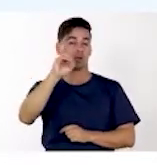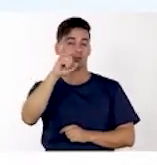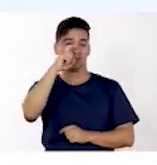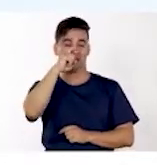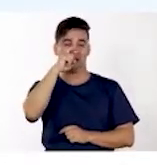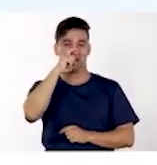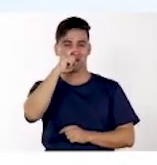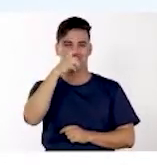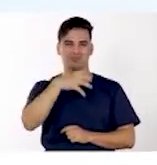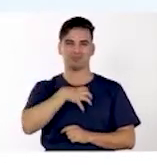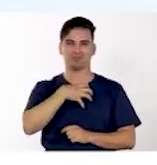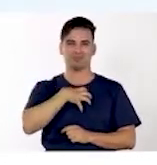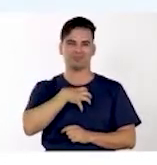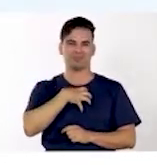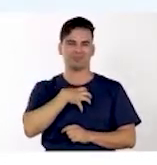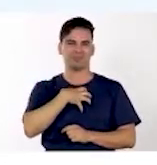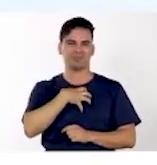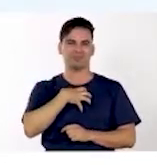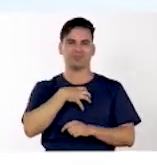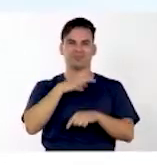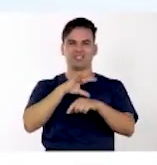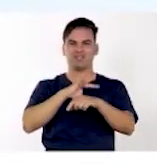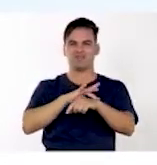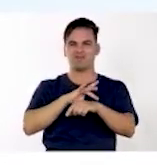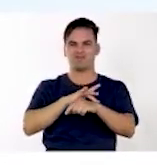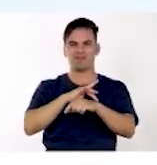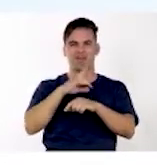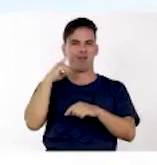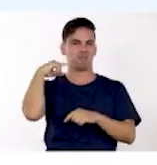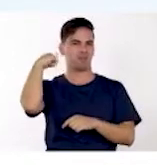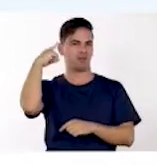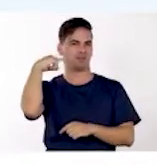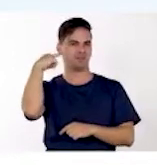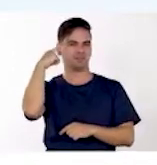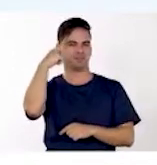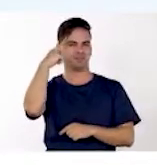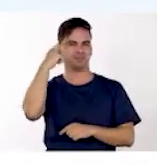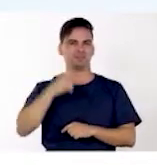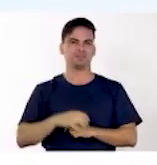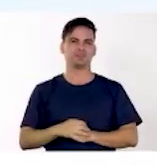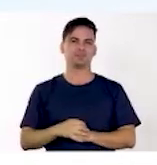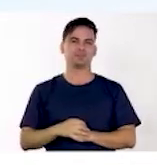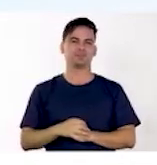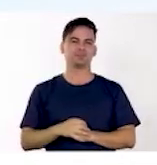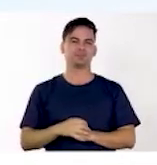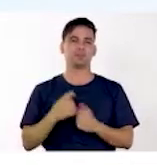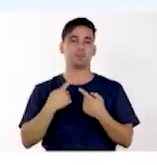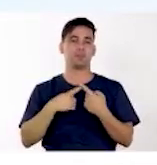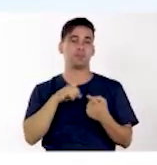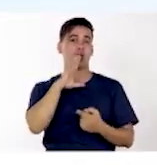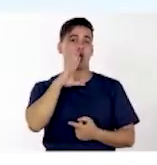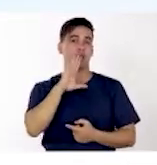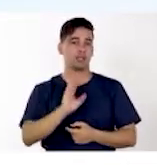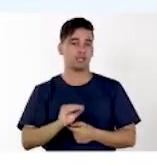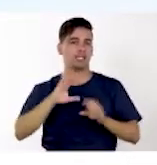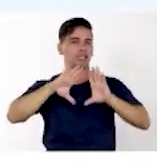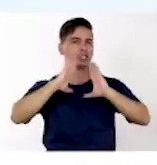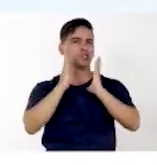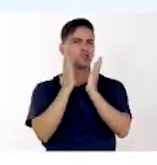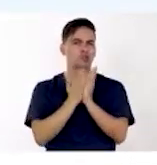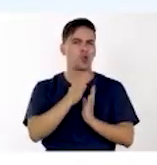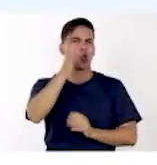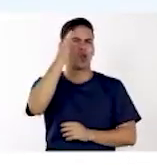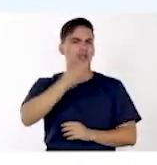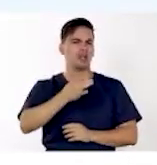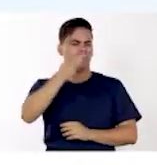problemas con su cabecita, ¿bien? Pero es la que está diciendo toda la verdad y que sabe